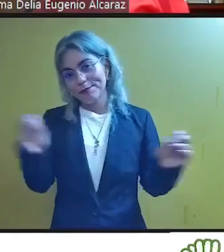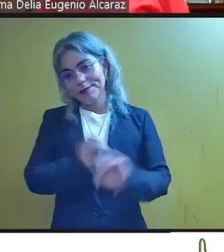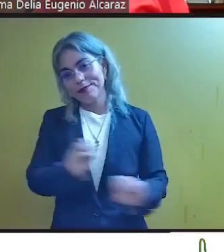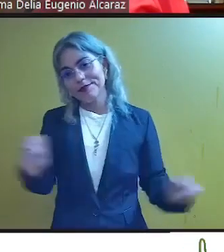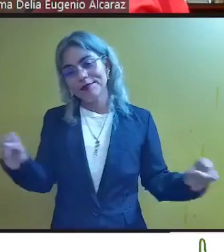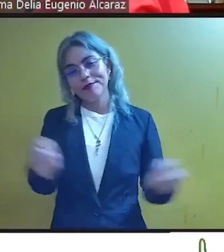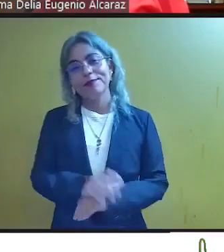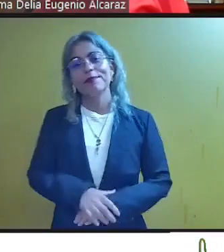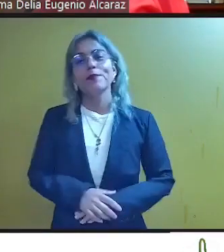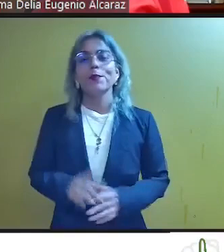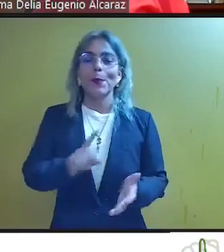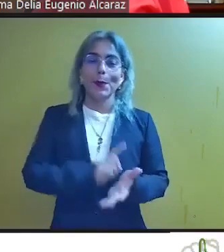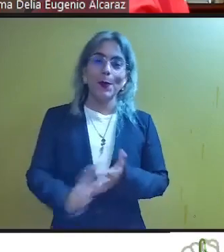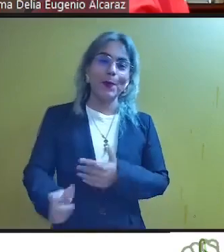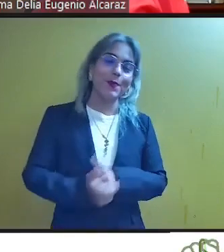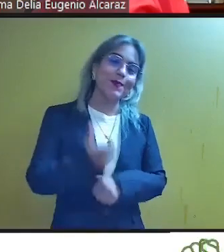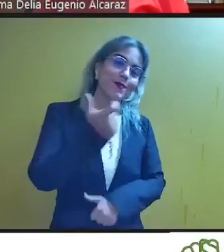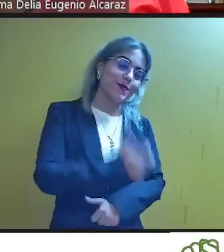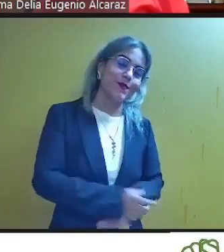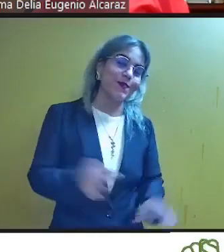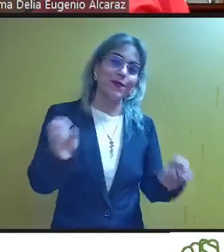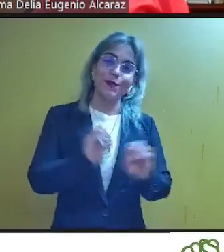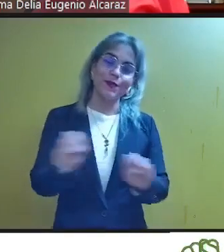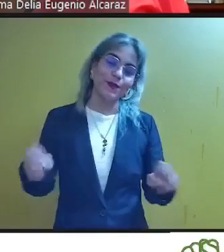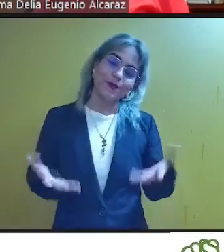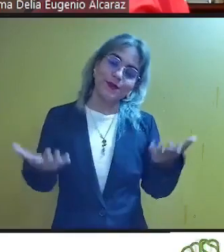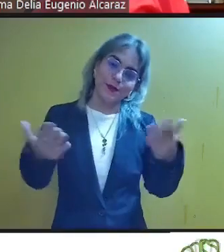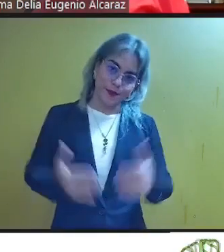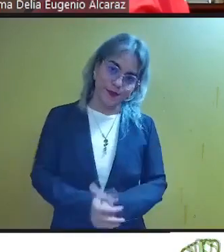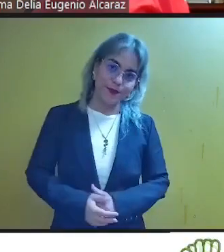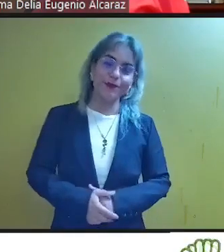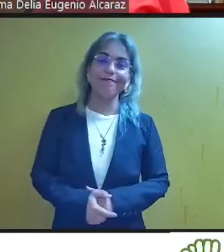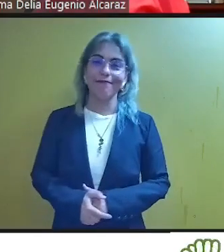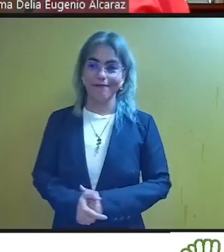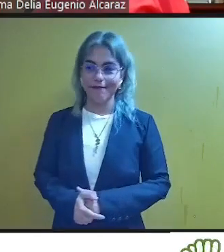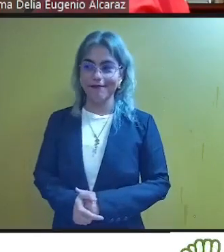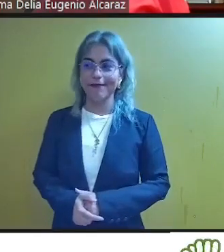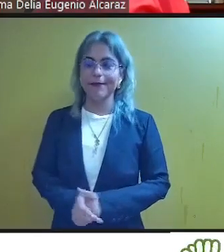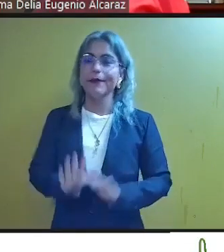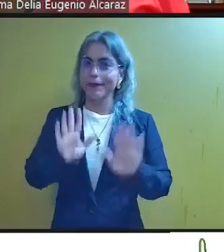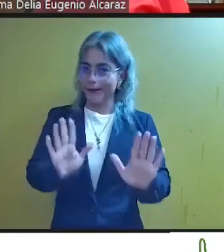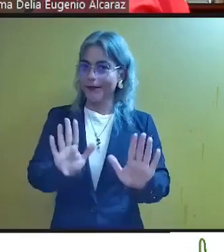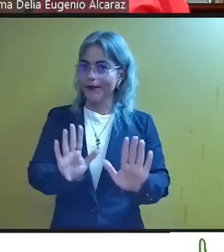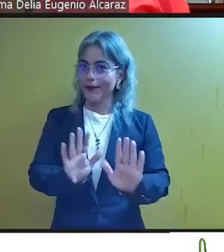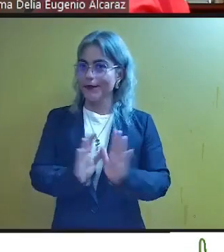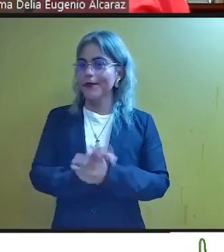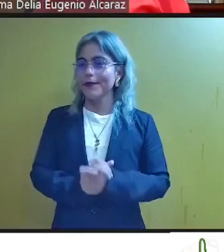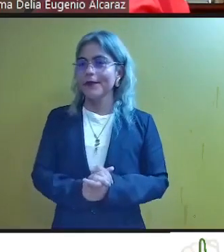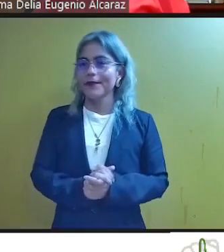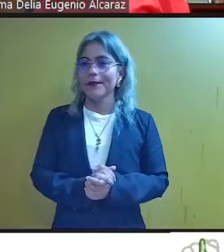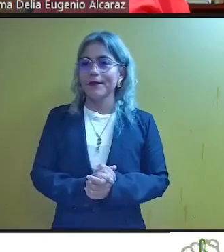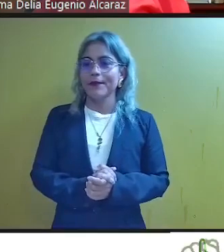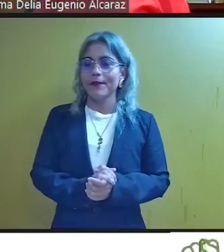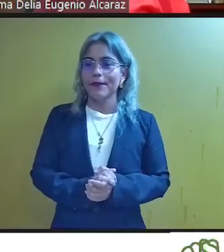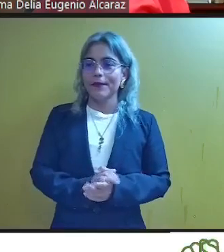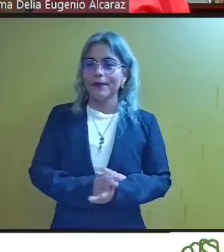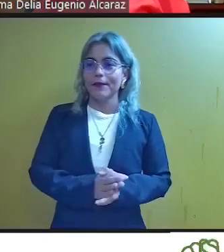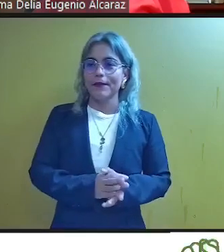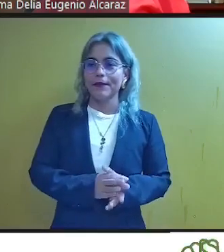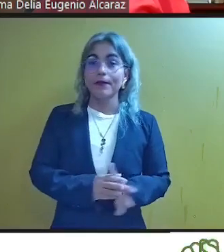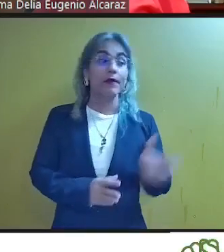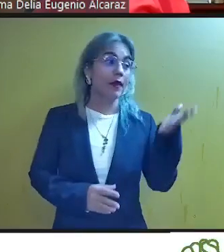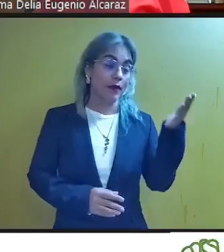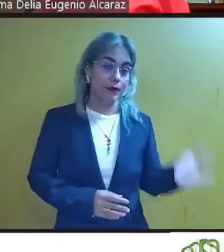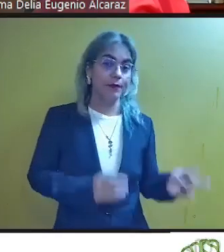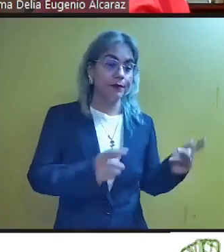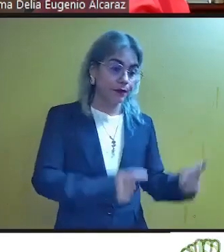derecho, por el ejercicio de ese encargo, a recibir una remuneración económica. Ahora bien, por cuanto al hecho referente a que el actor fue designado